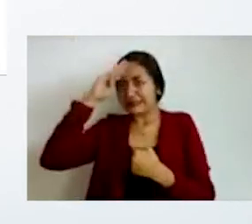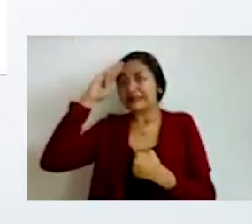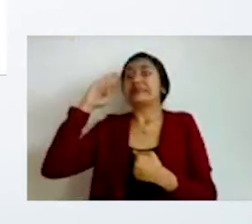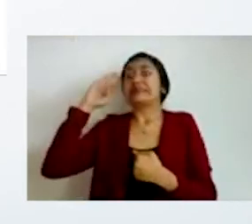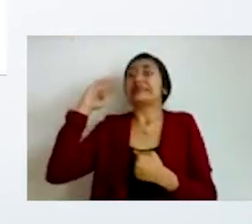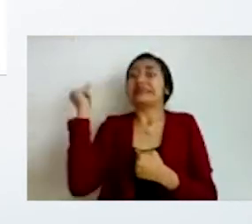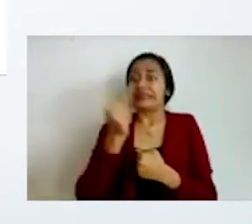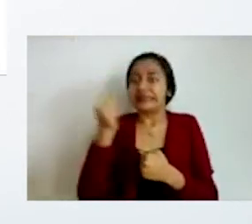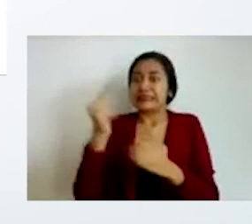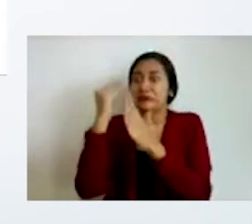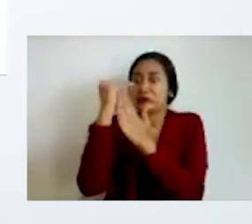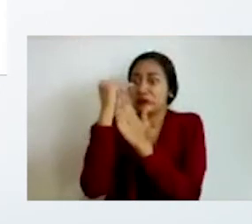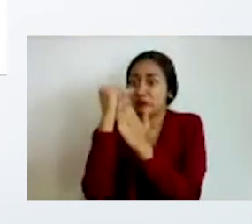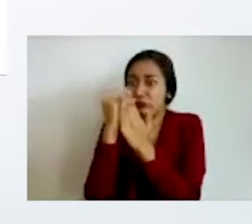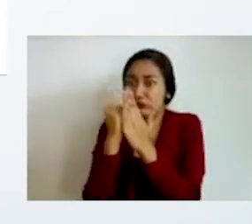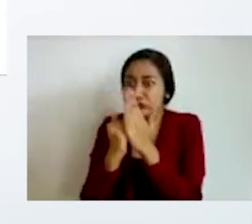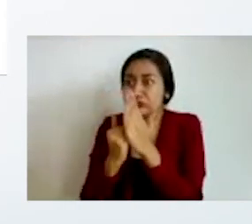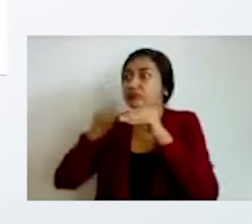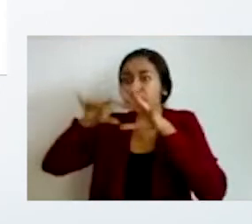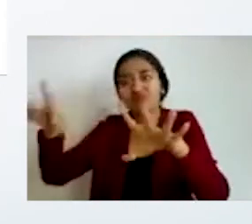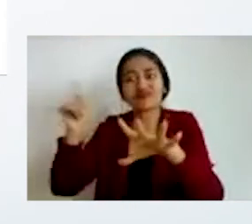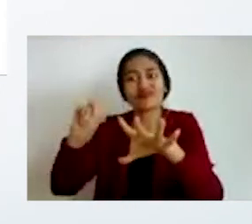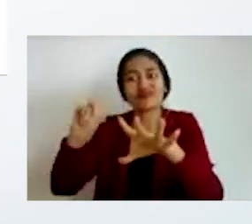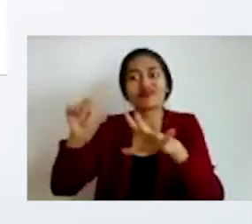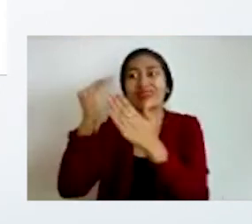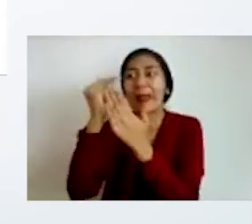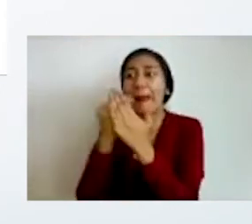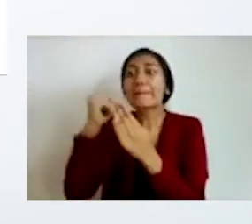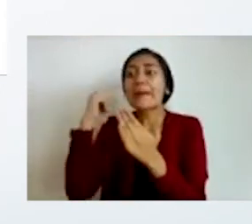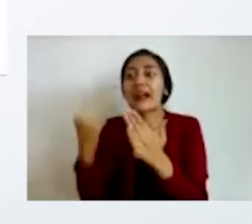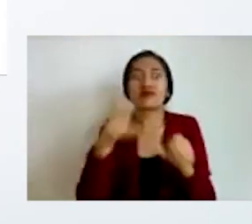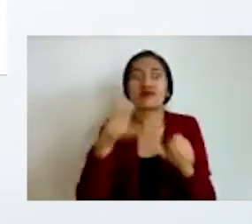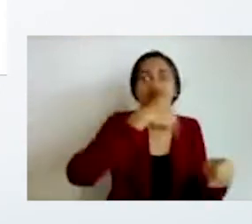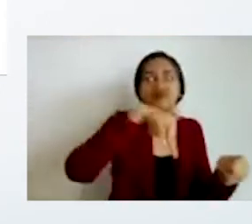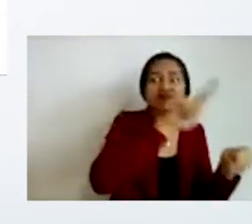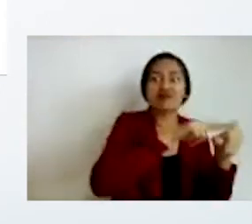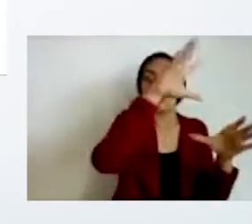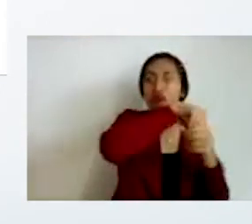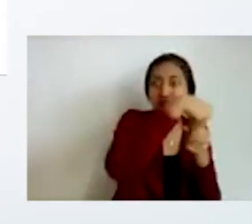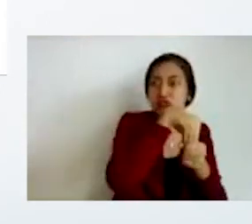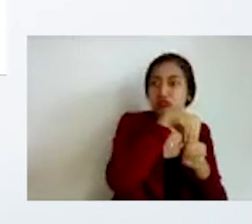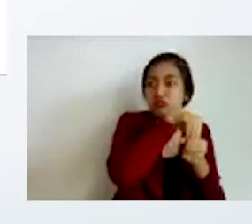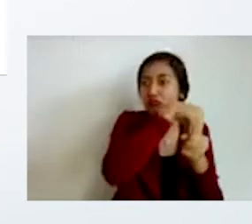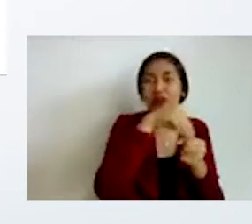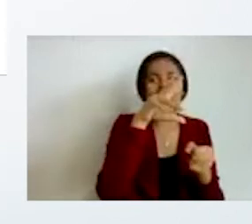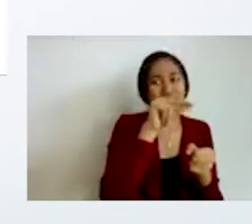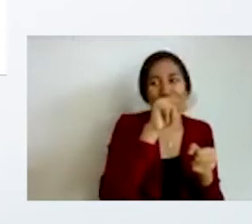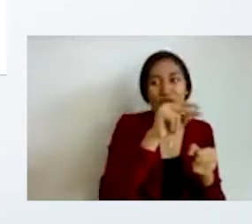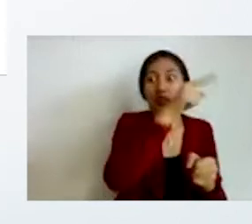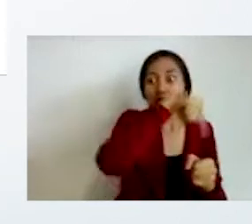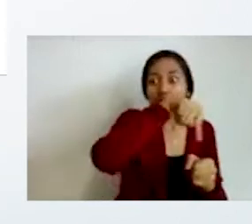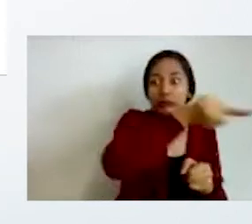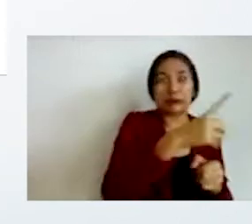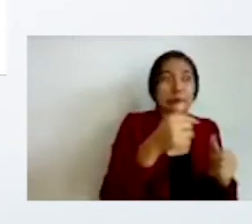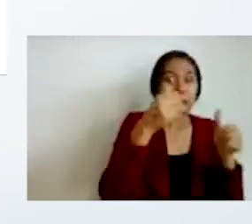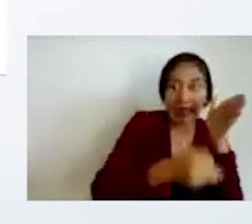de casos y a mantenerme con una cantidad que pueda manejar sin que me